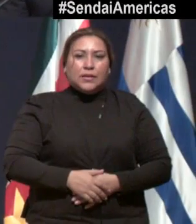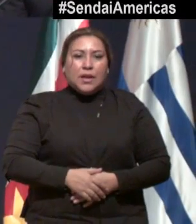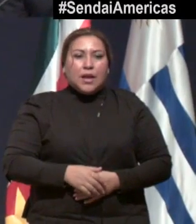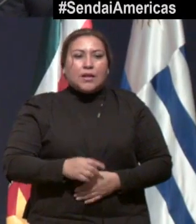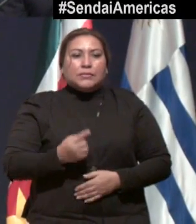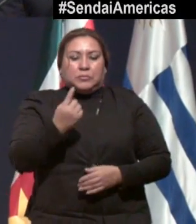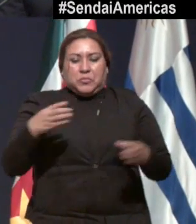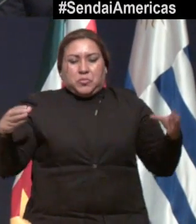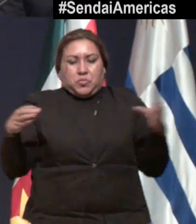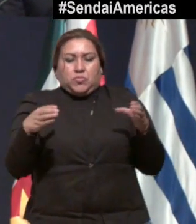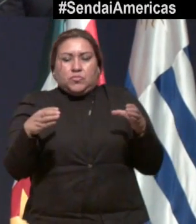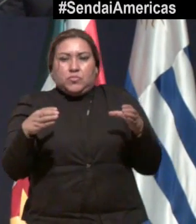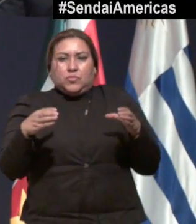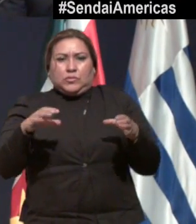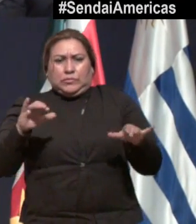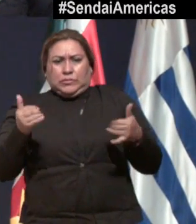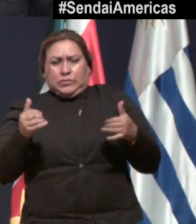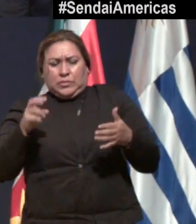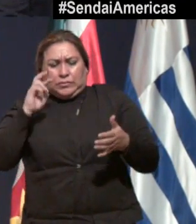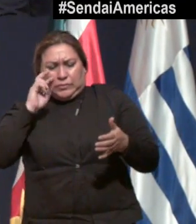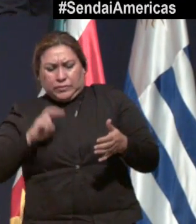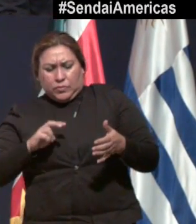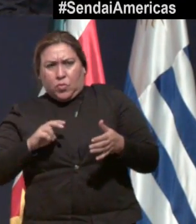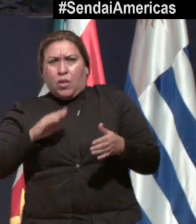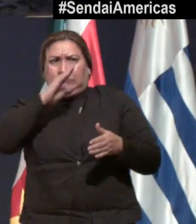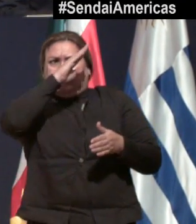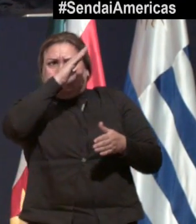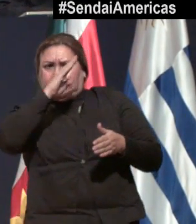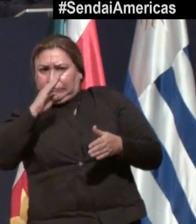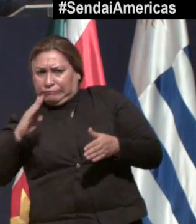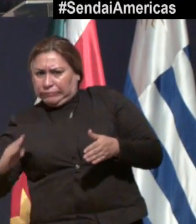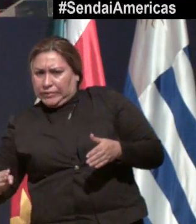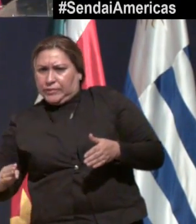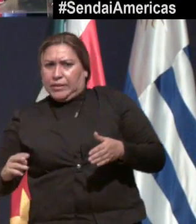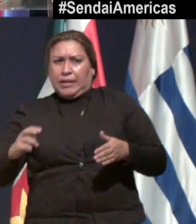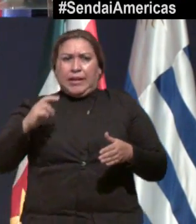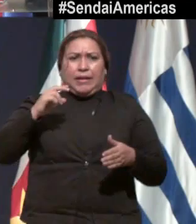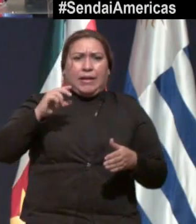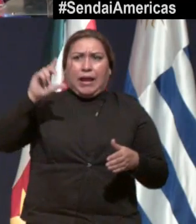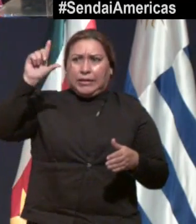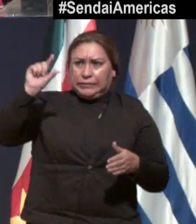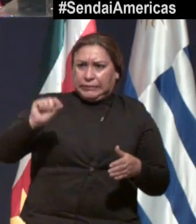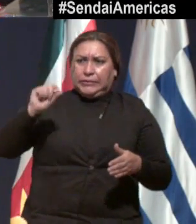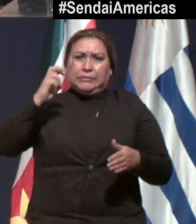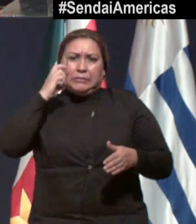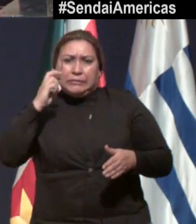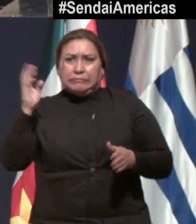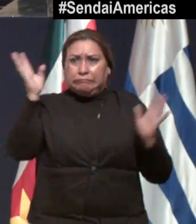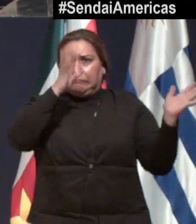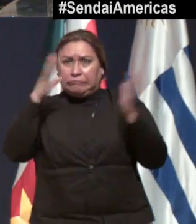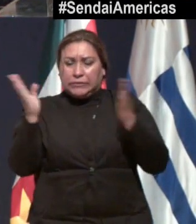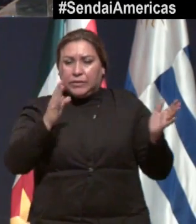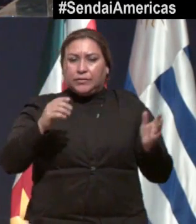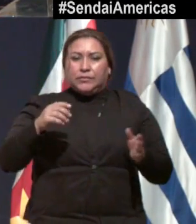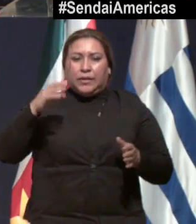en materia de análisis, la transversalidad de la reducción del riesgo de desastres como reto de la